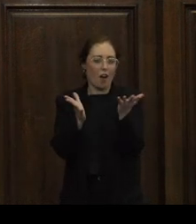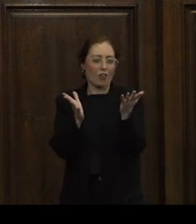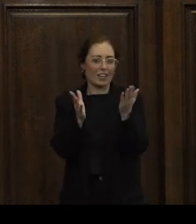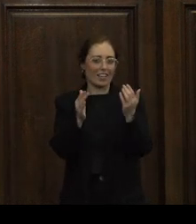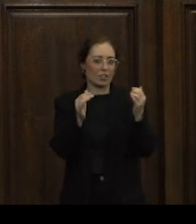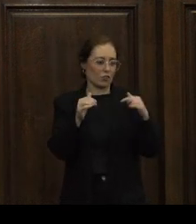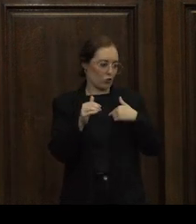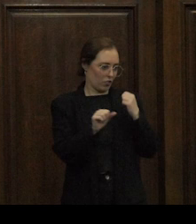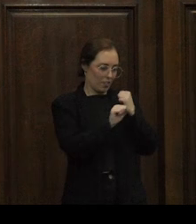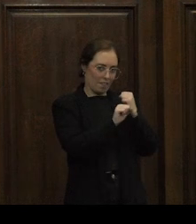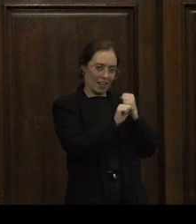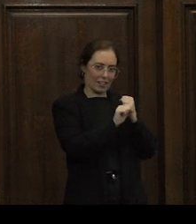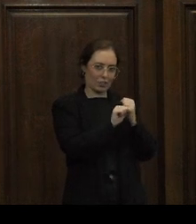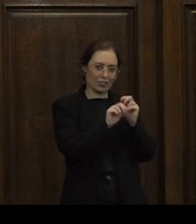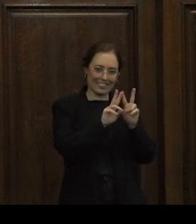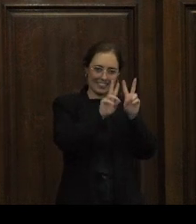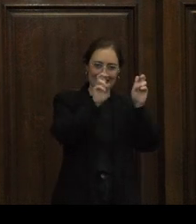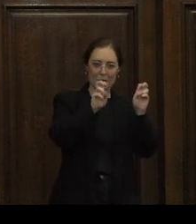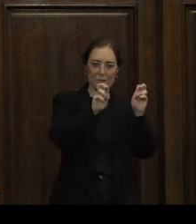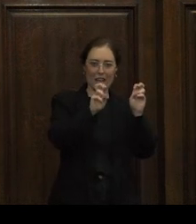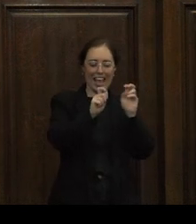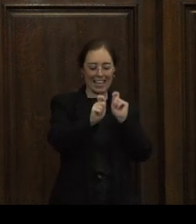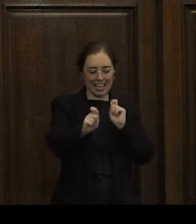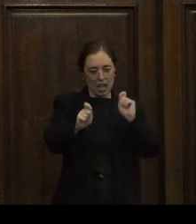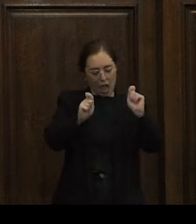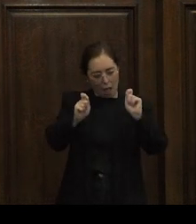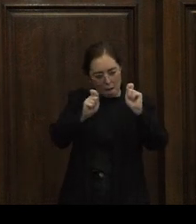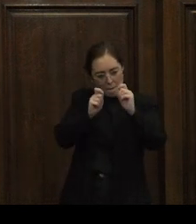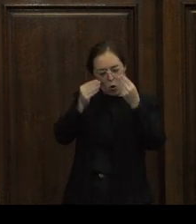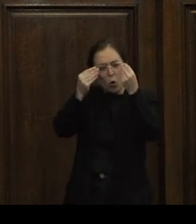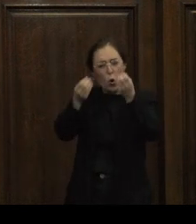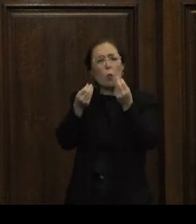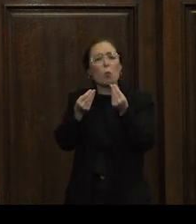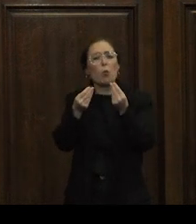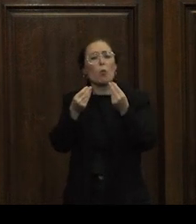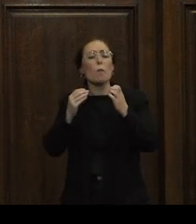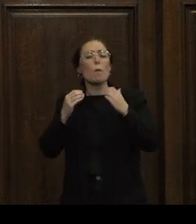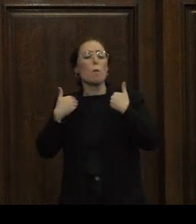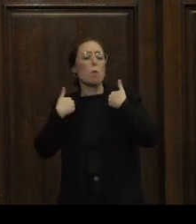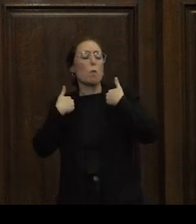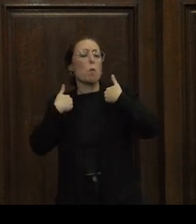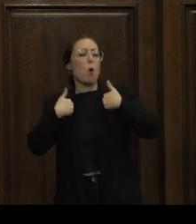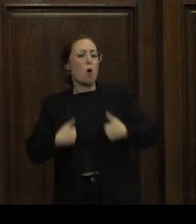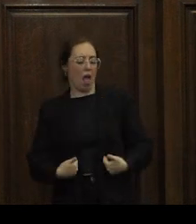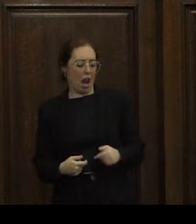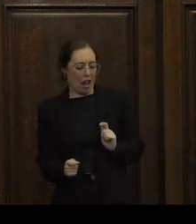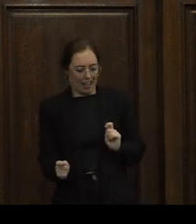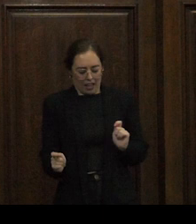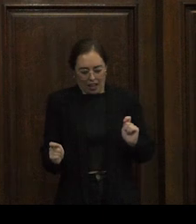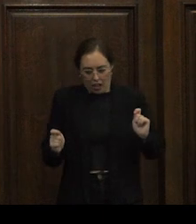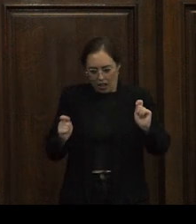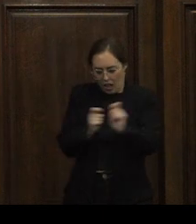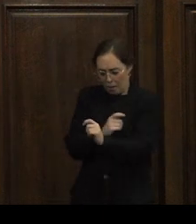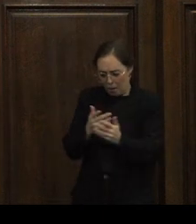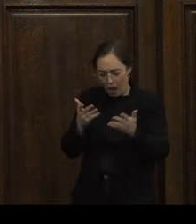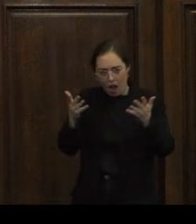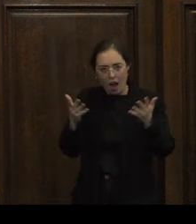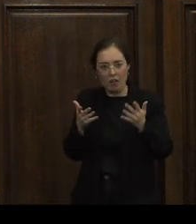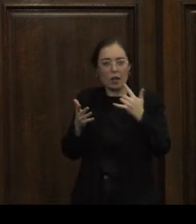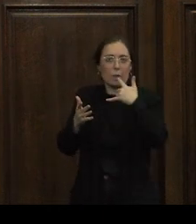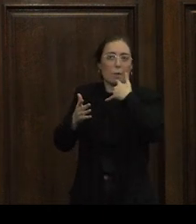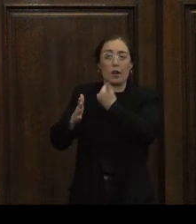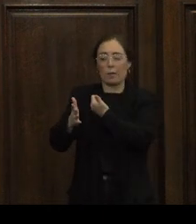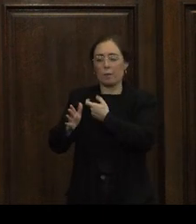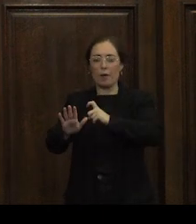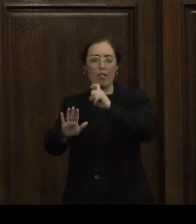más recientemente y que llamo desplazamiento de las transformaciones del suelo moral, o sea, de la hipocresía